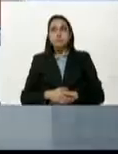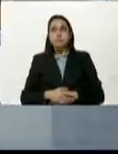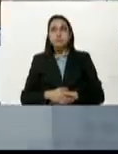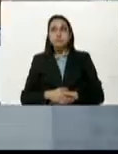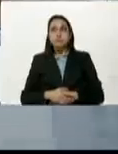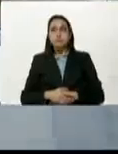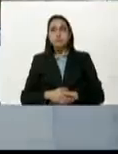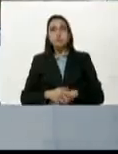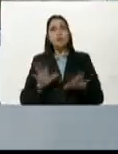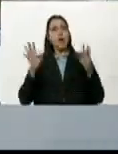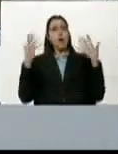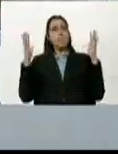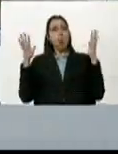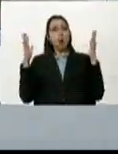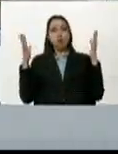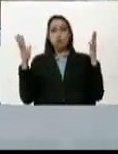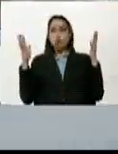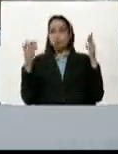aplauso